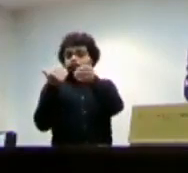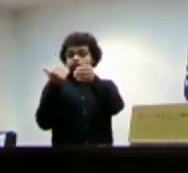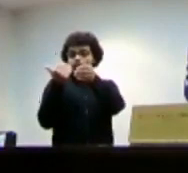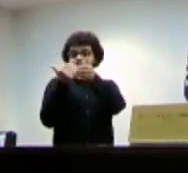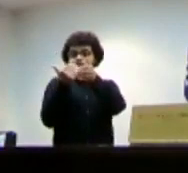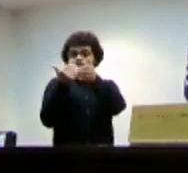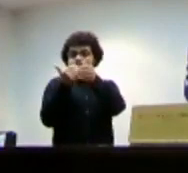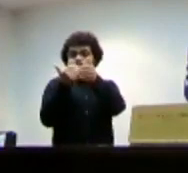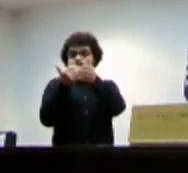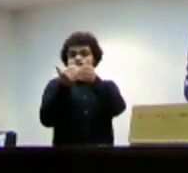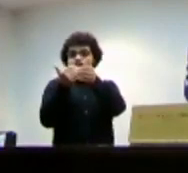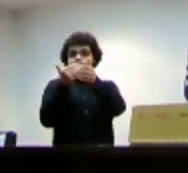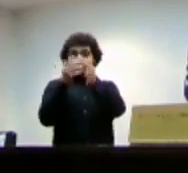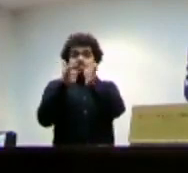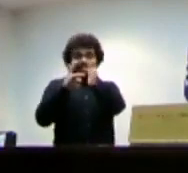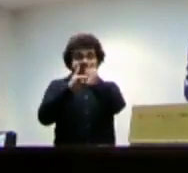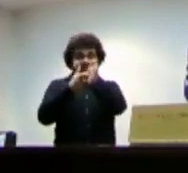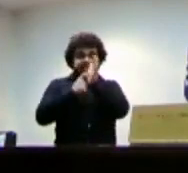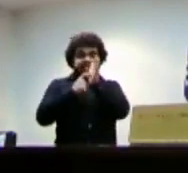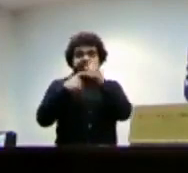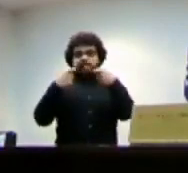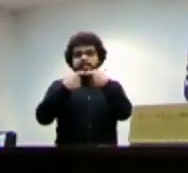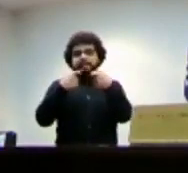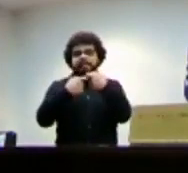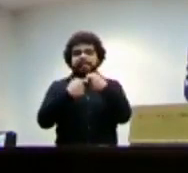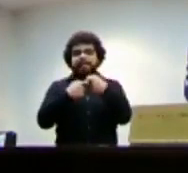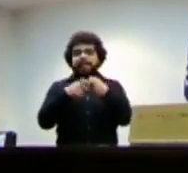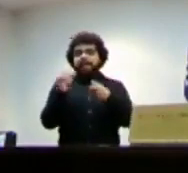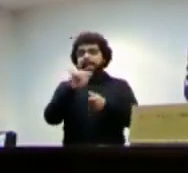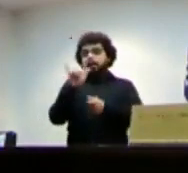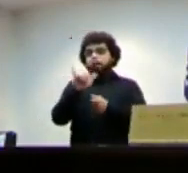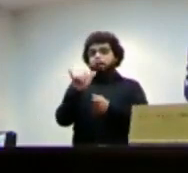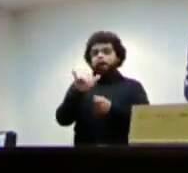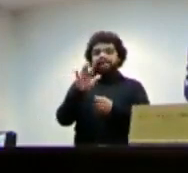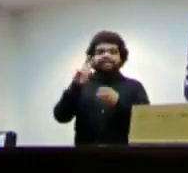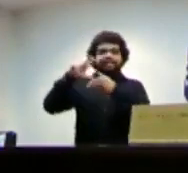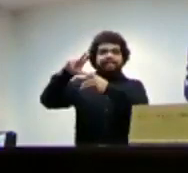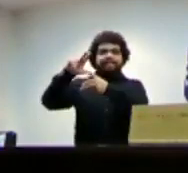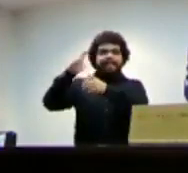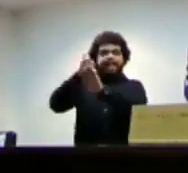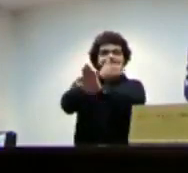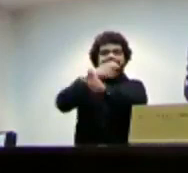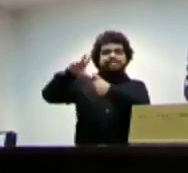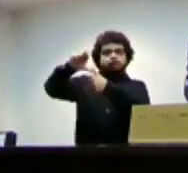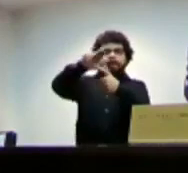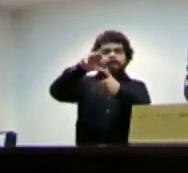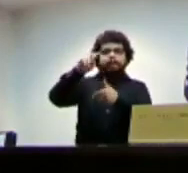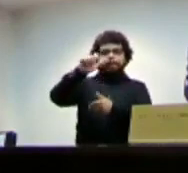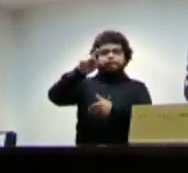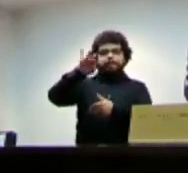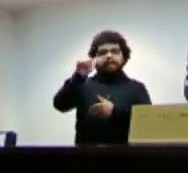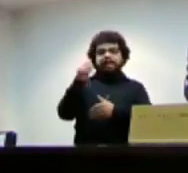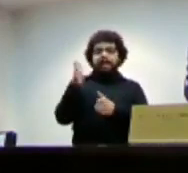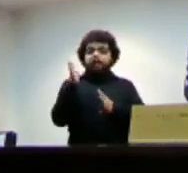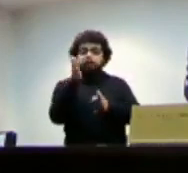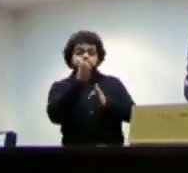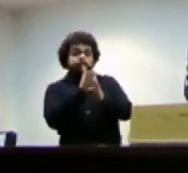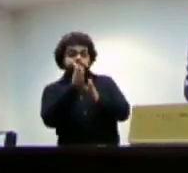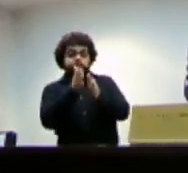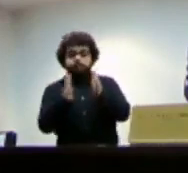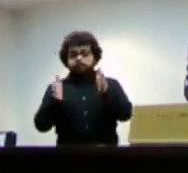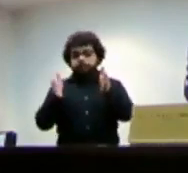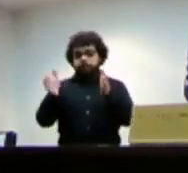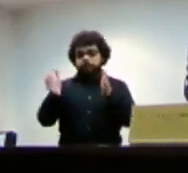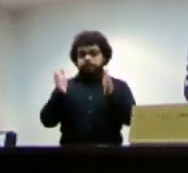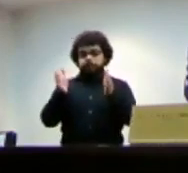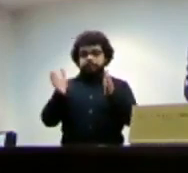la demanda de energía antes del huracán María. Estamos cerca, los márgenes de ajuste pueden ser de menos